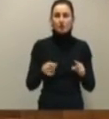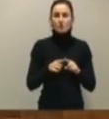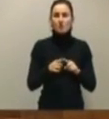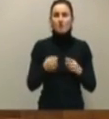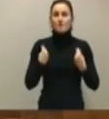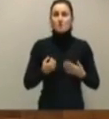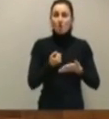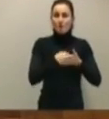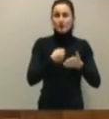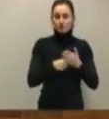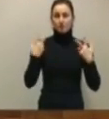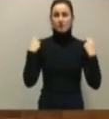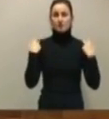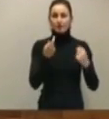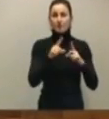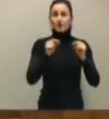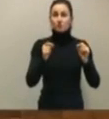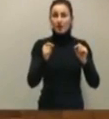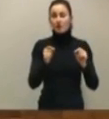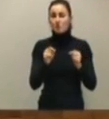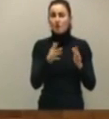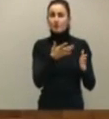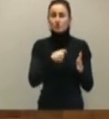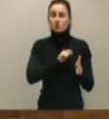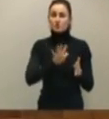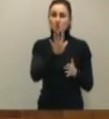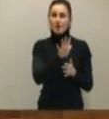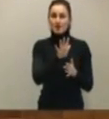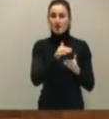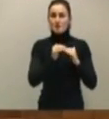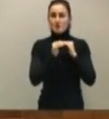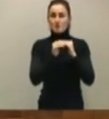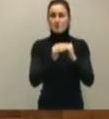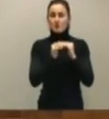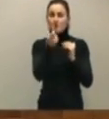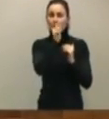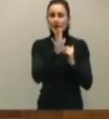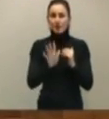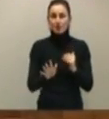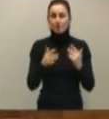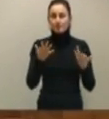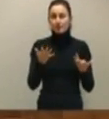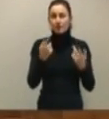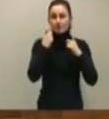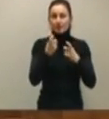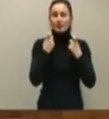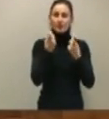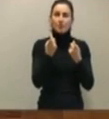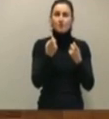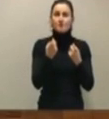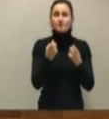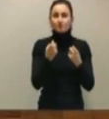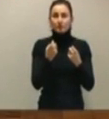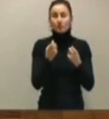presión fiscal asturiana en la media española y esa será la senda que debemos recorrer en el futuro, desandando en buena medida